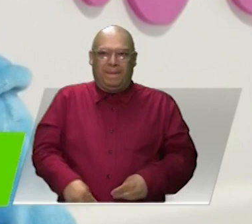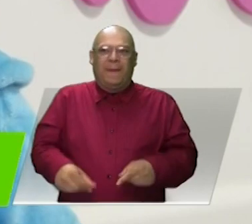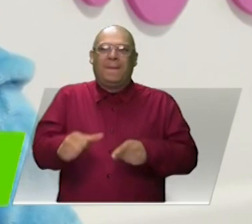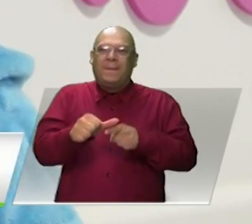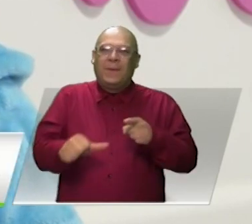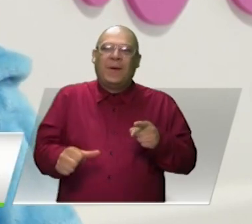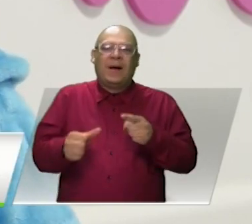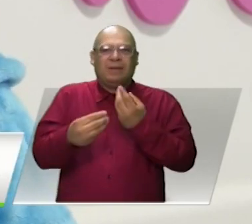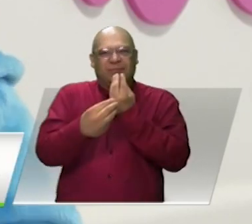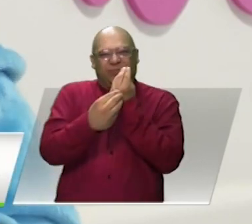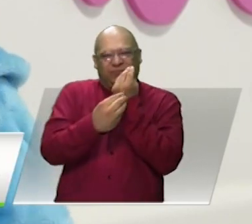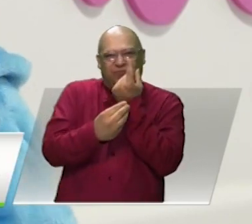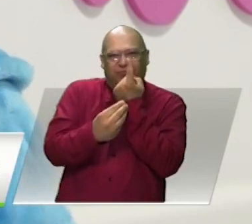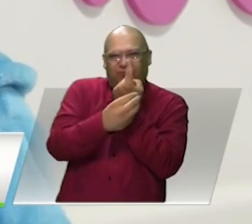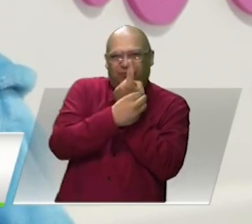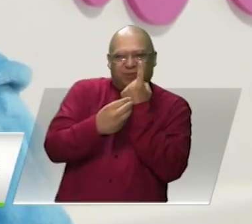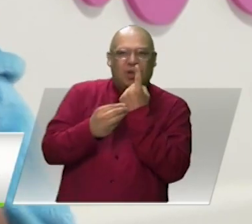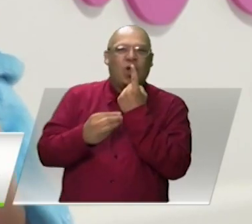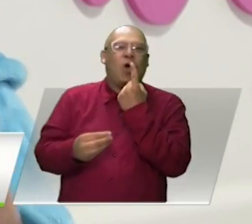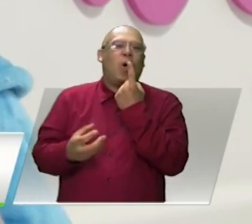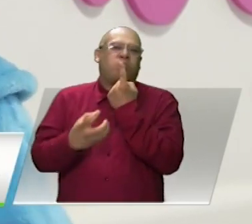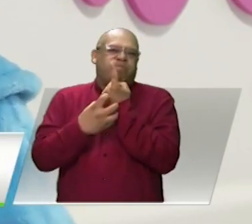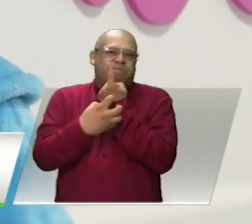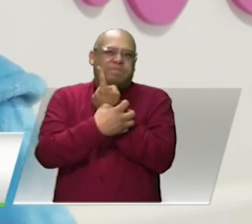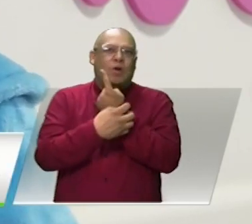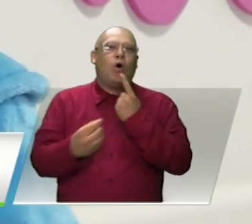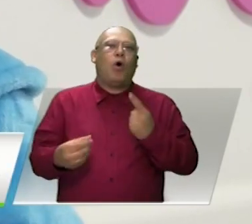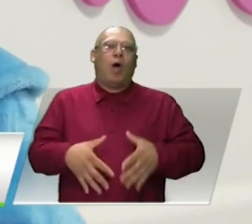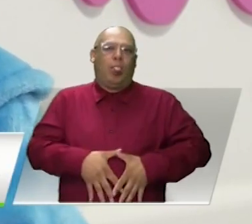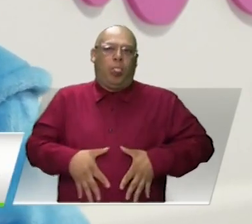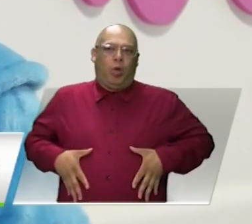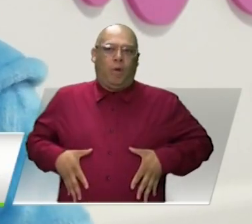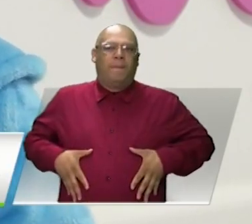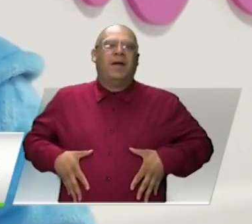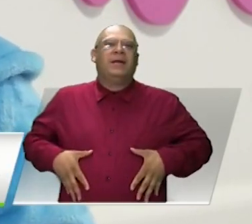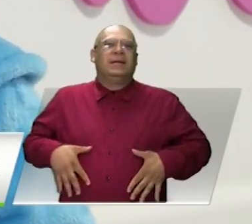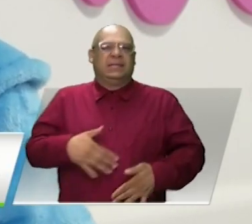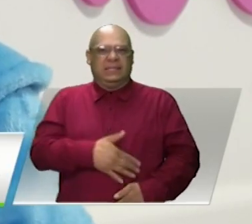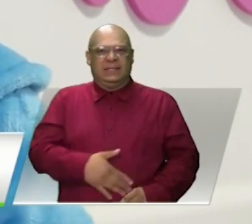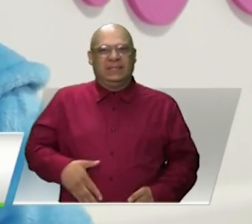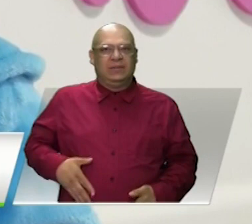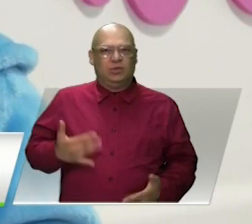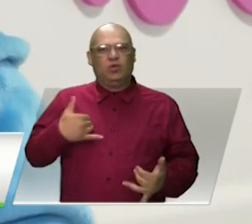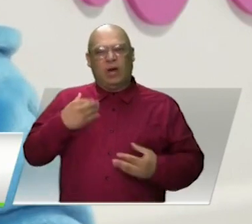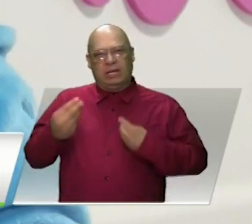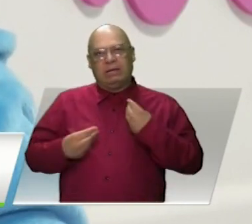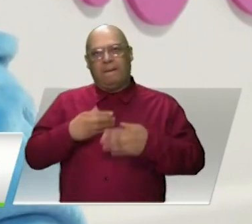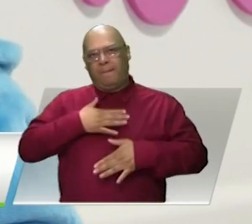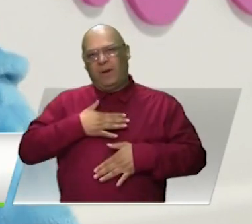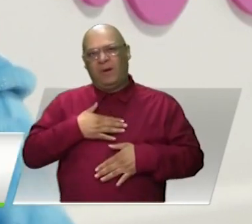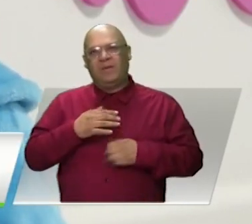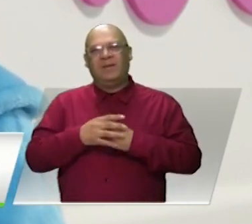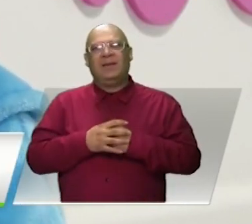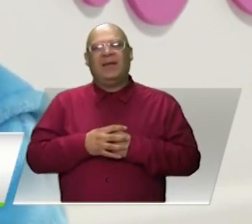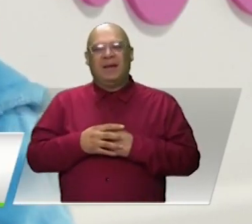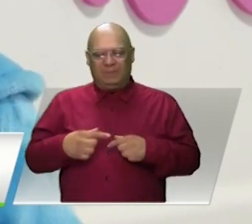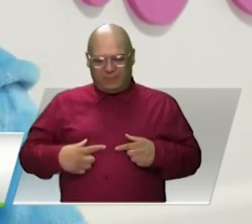hernias umbilicales o cirugía del abdomen que es como más o menos lo que yo siempre hago hidro